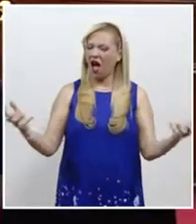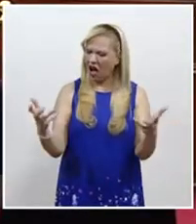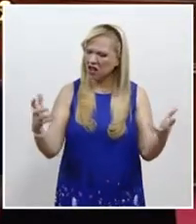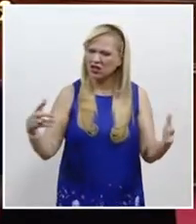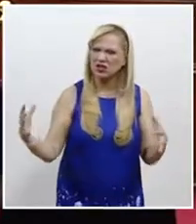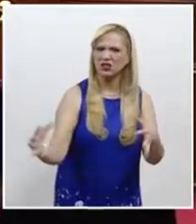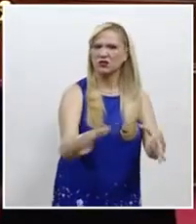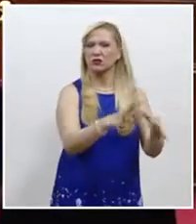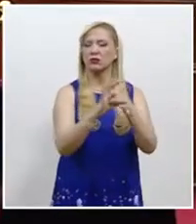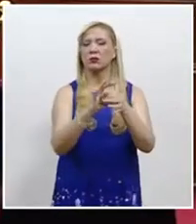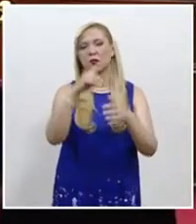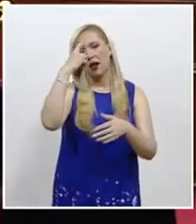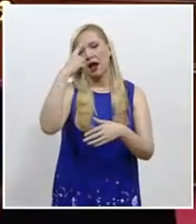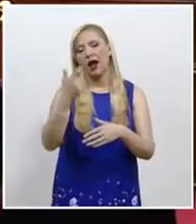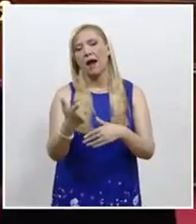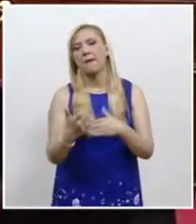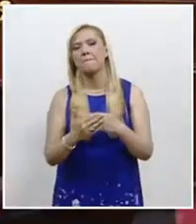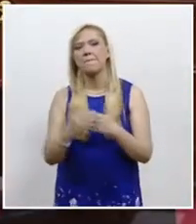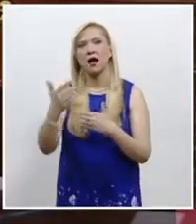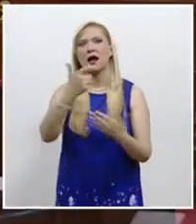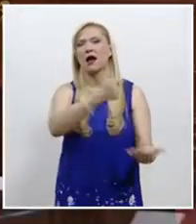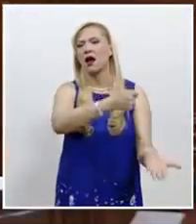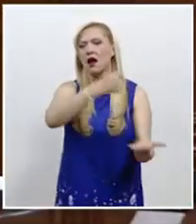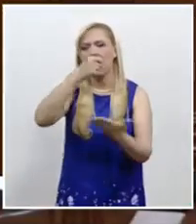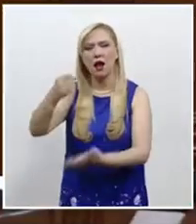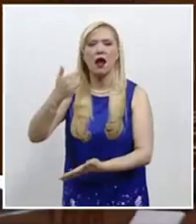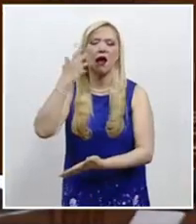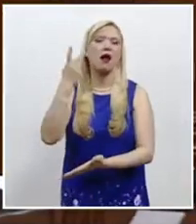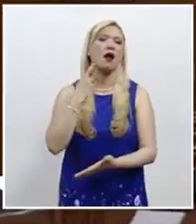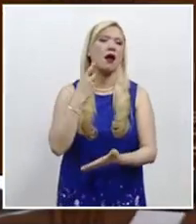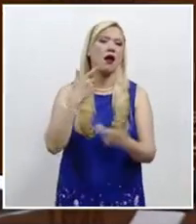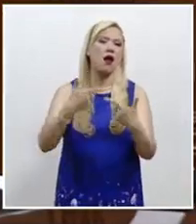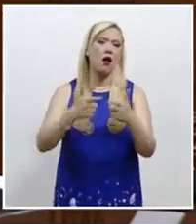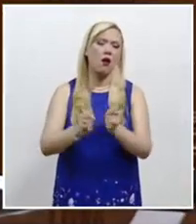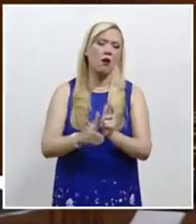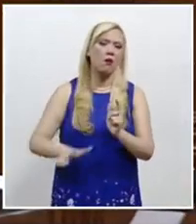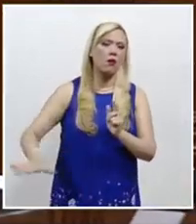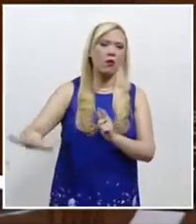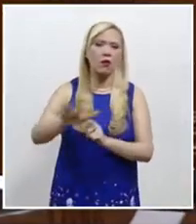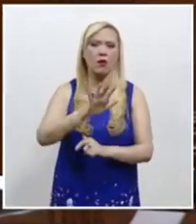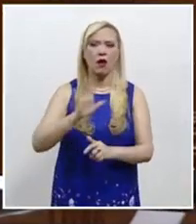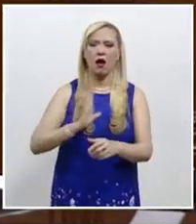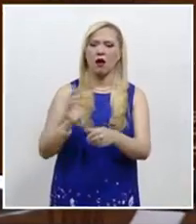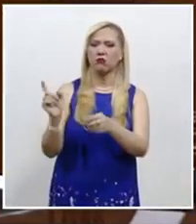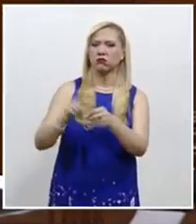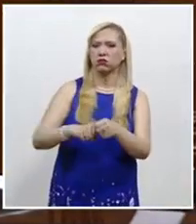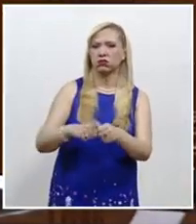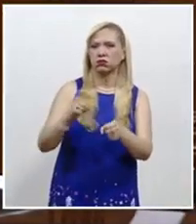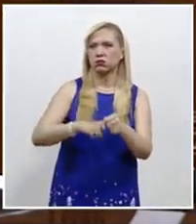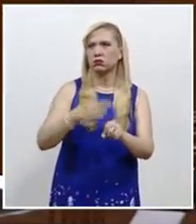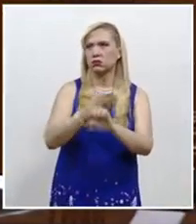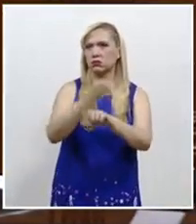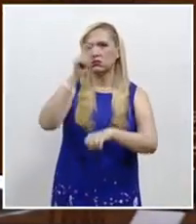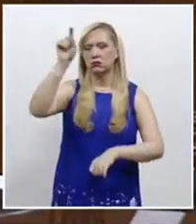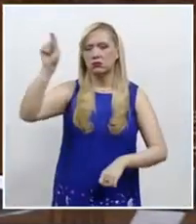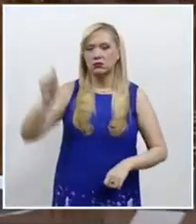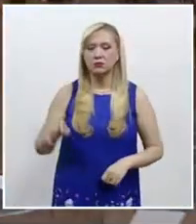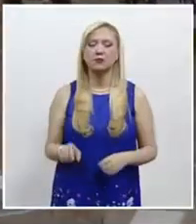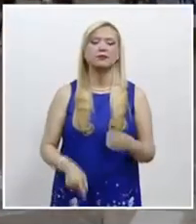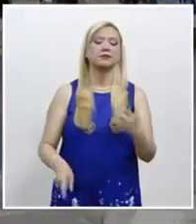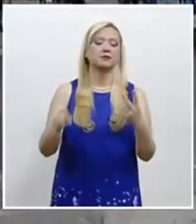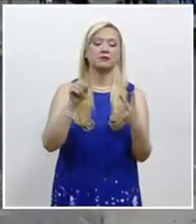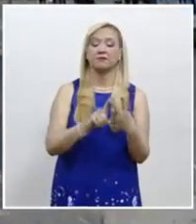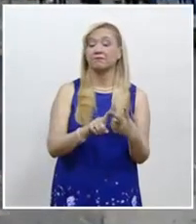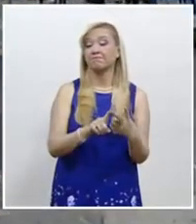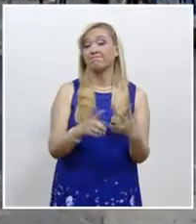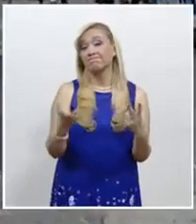reforma que aumenta el financiamiento público a los partidos políticos nacionales con registro local. En una segunda acción se pide invalidar